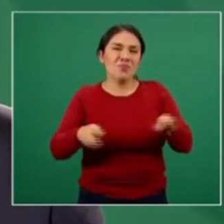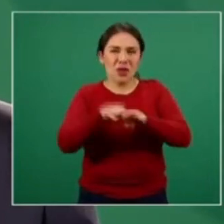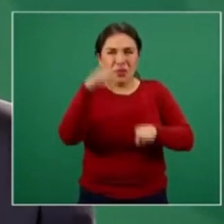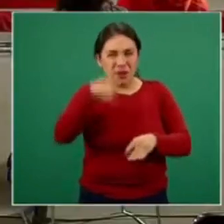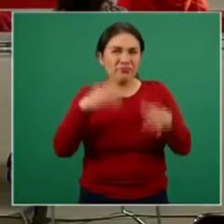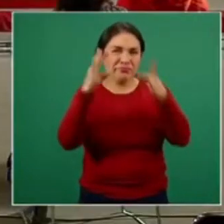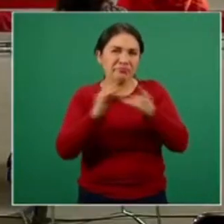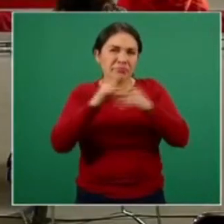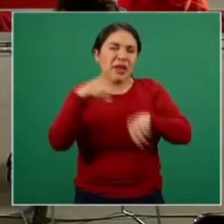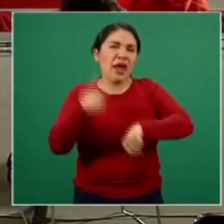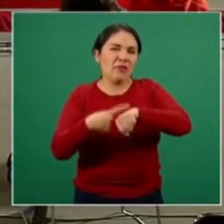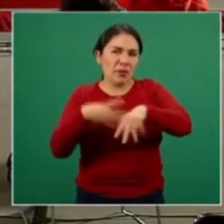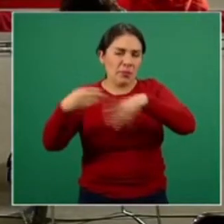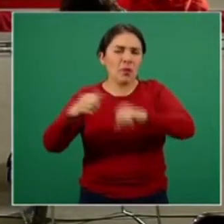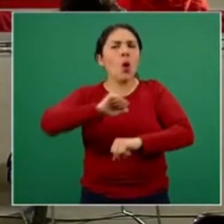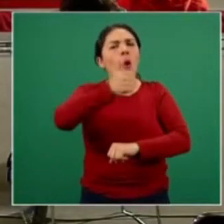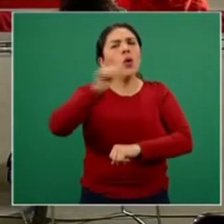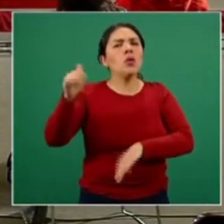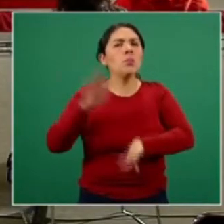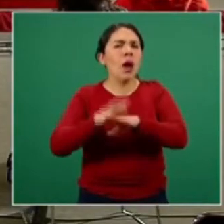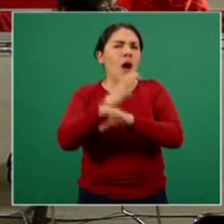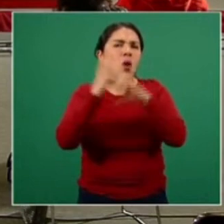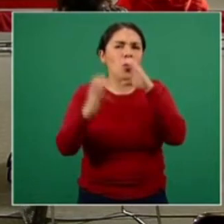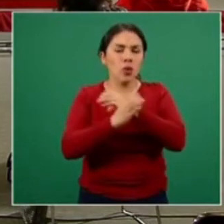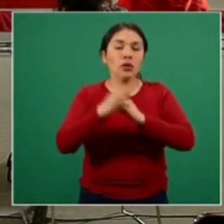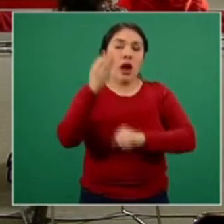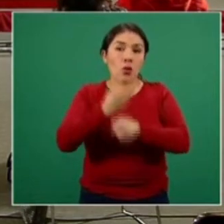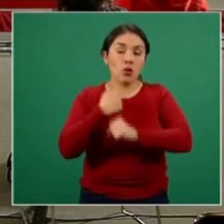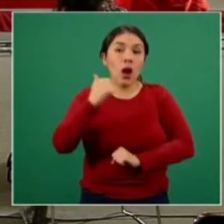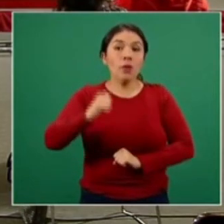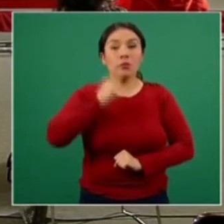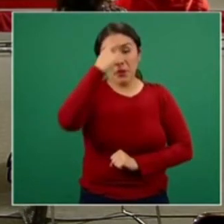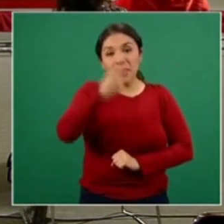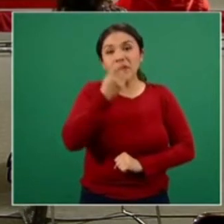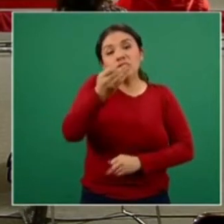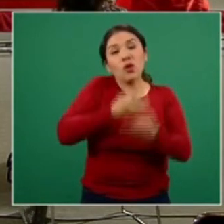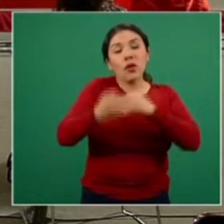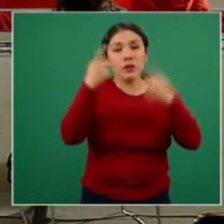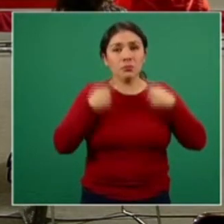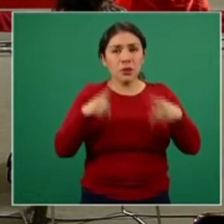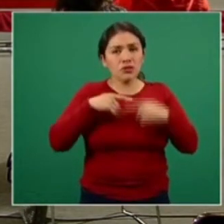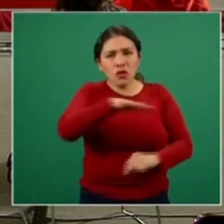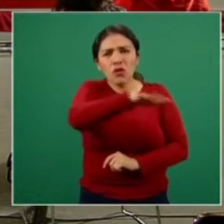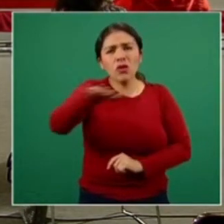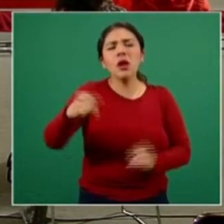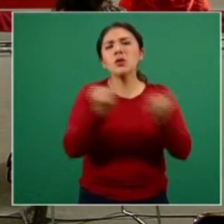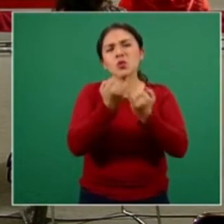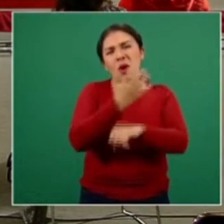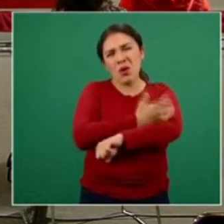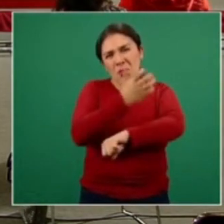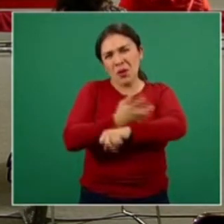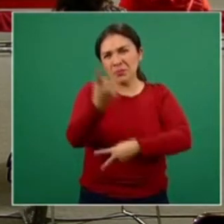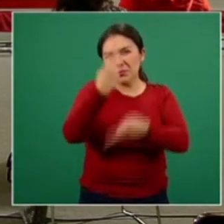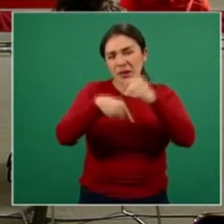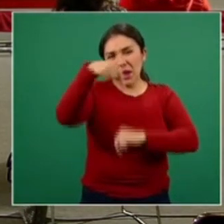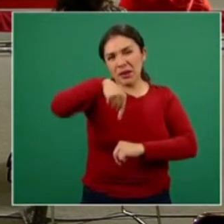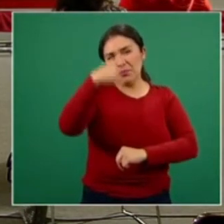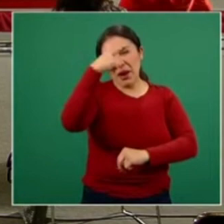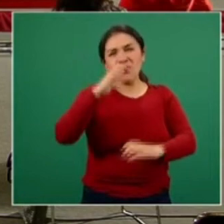epidemiológico. Varios otros, aquí aprovecho para recordarle a toda la población y también aquí a las compañeras y